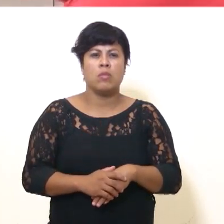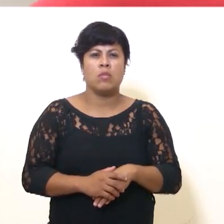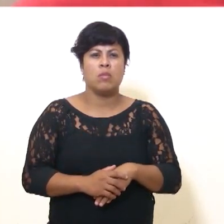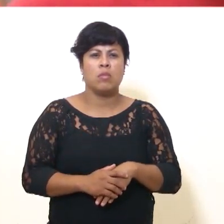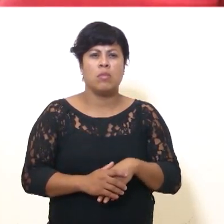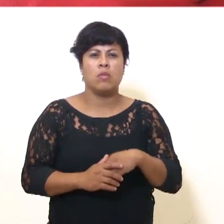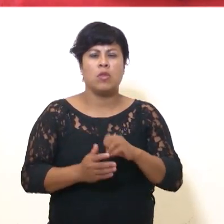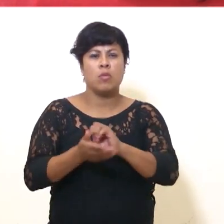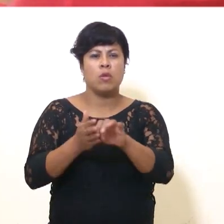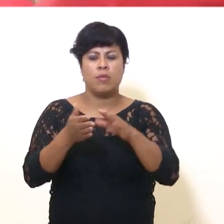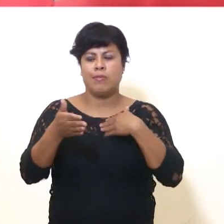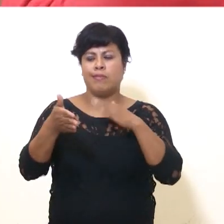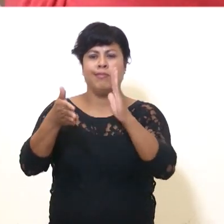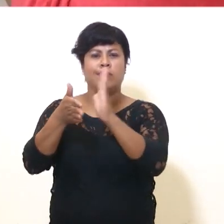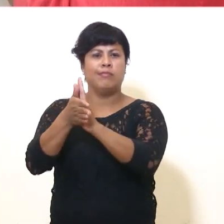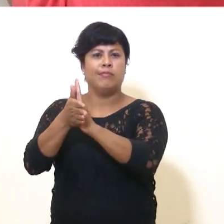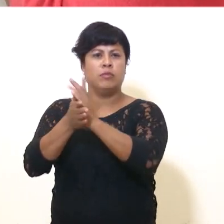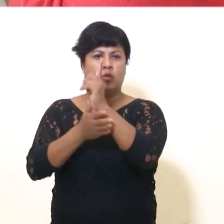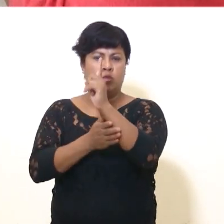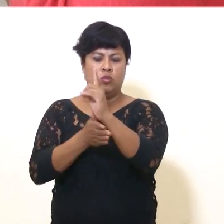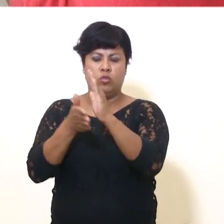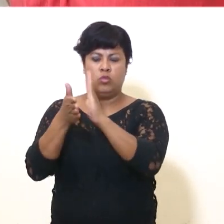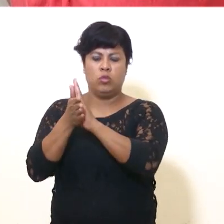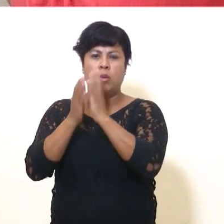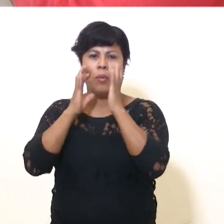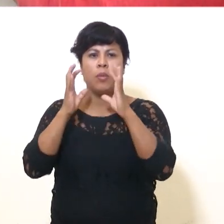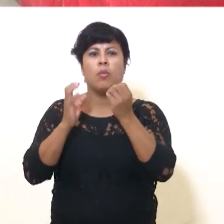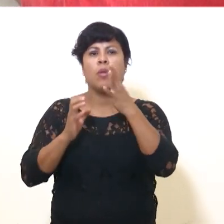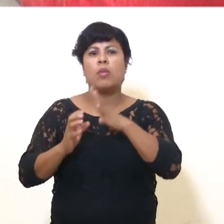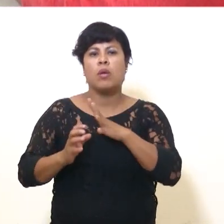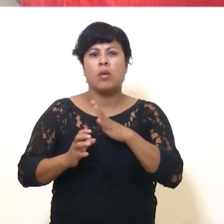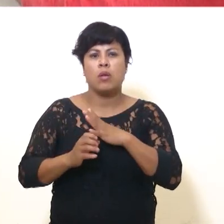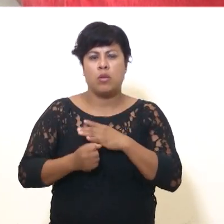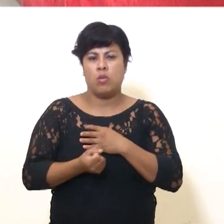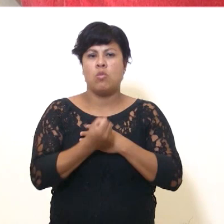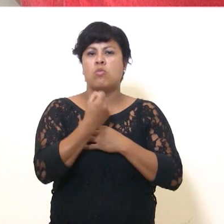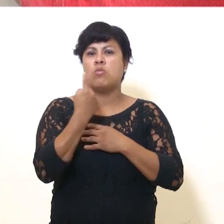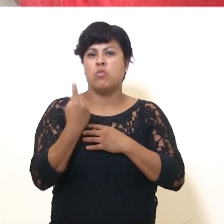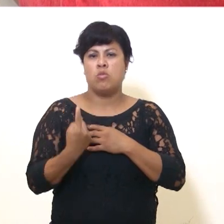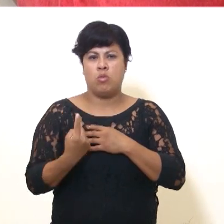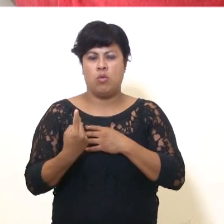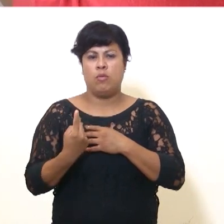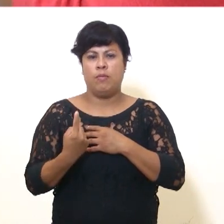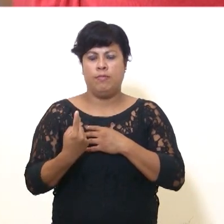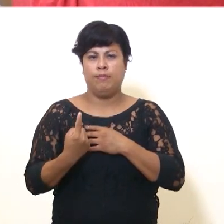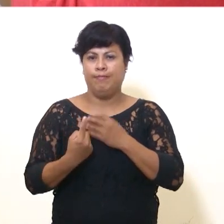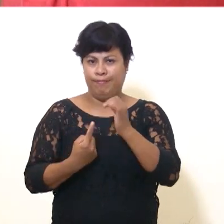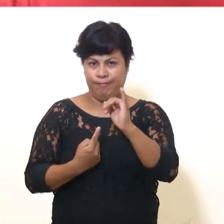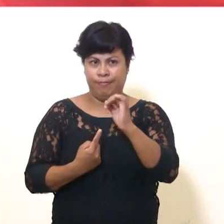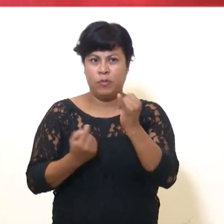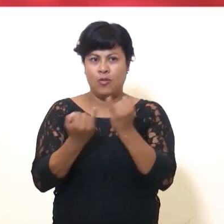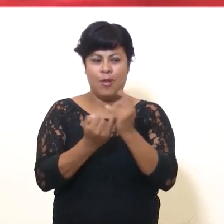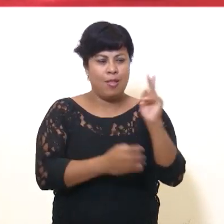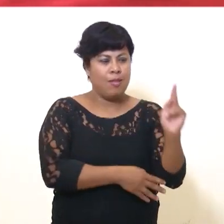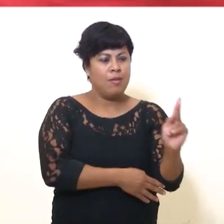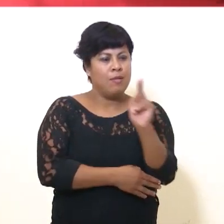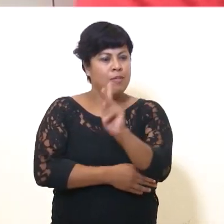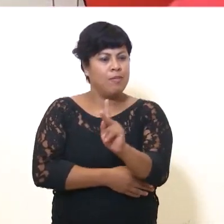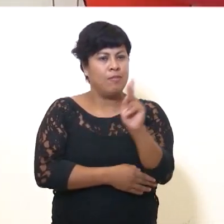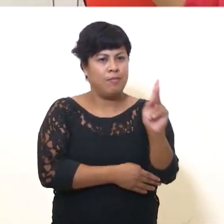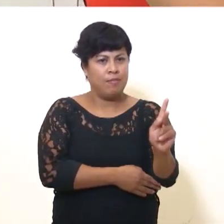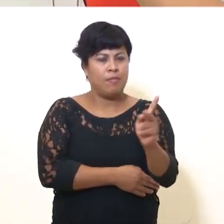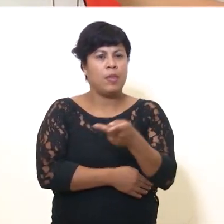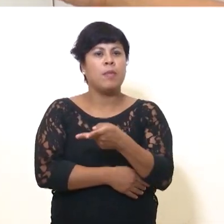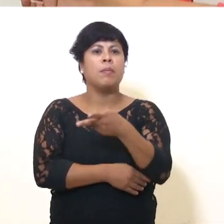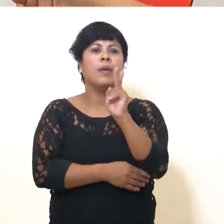atravesar. Si yo tapo mi mano, con mi mano este globo, ¿cuántos globos habría aquí? 1, así como está acá,